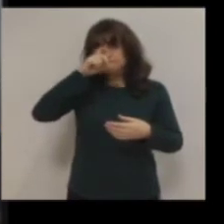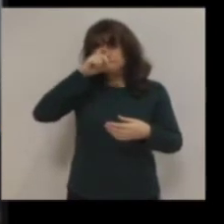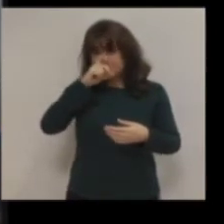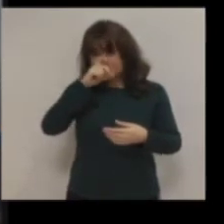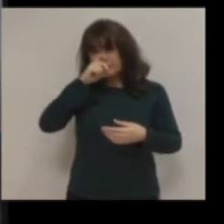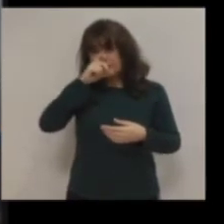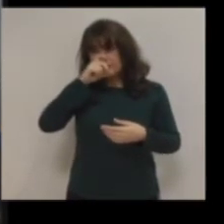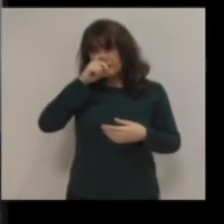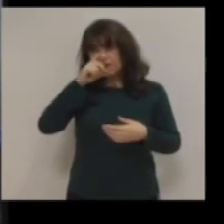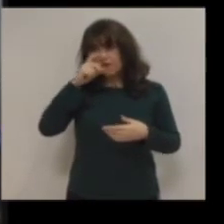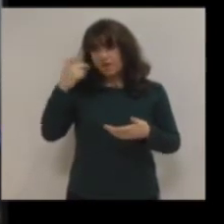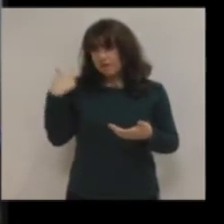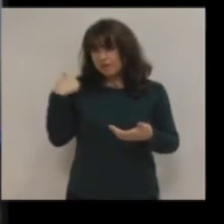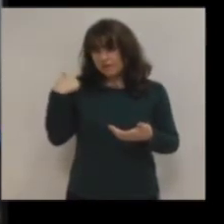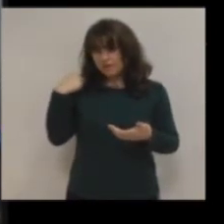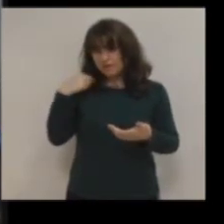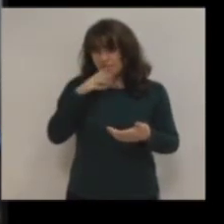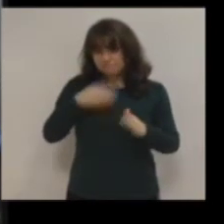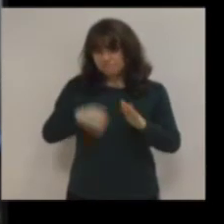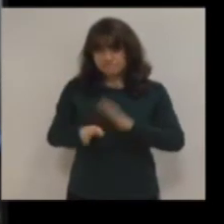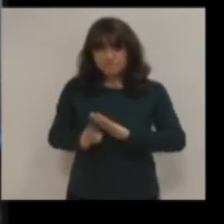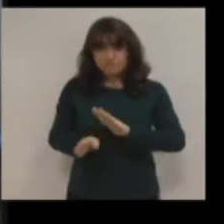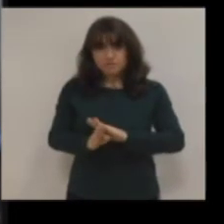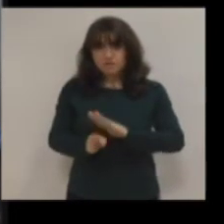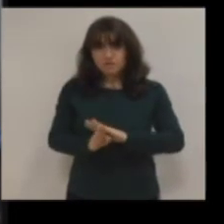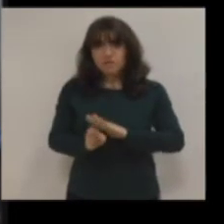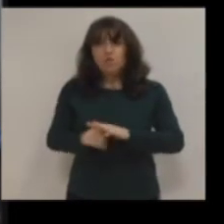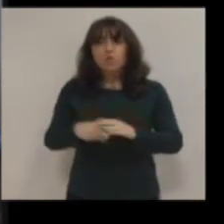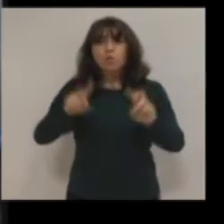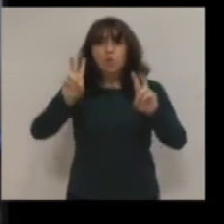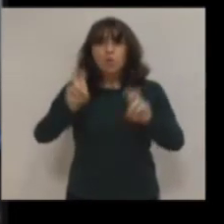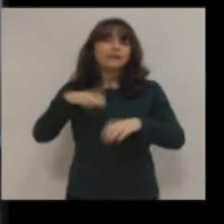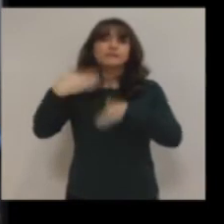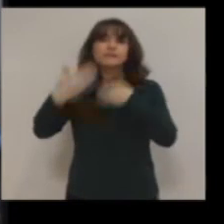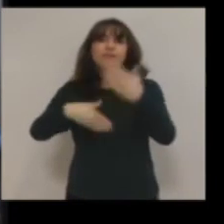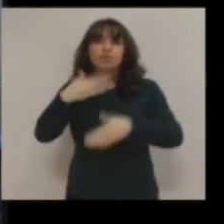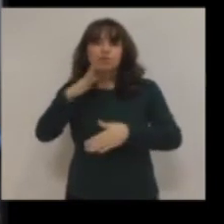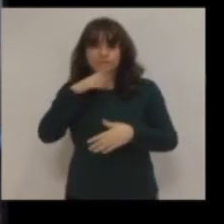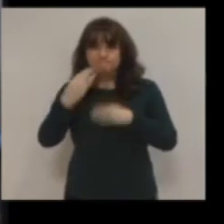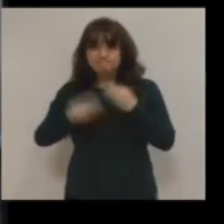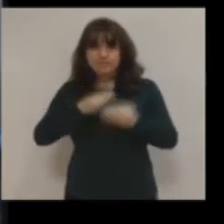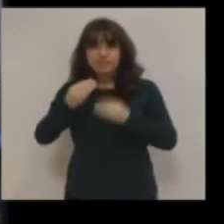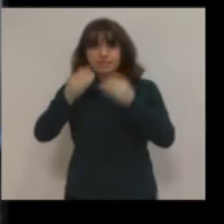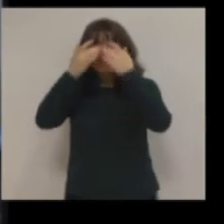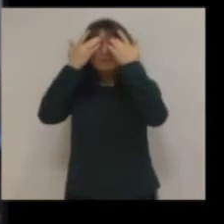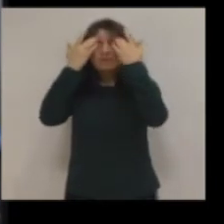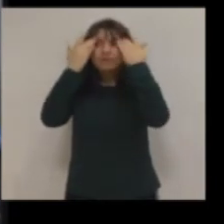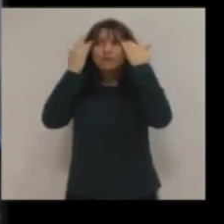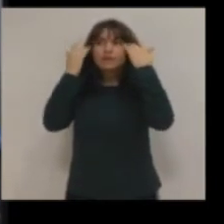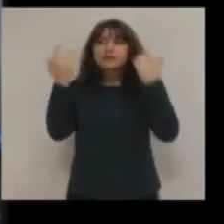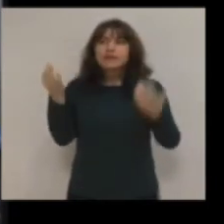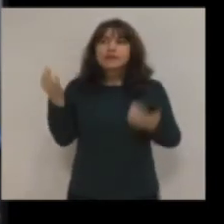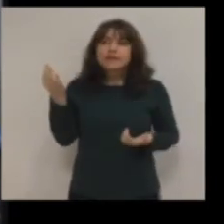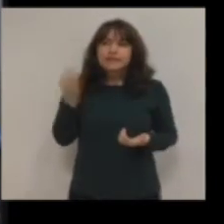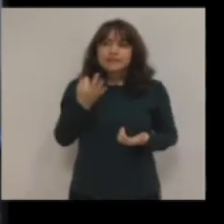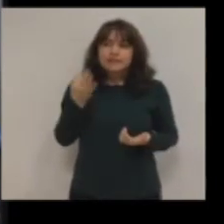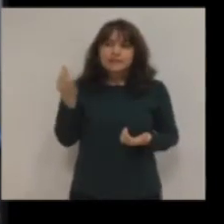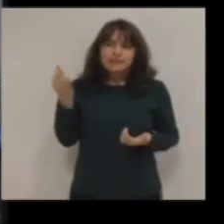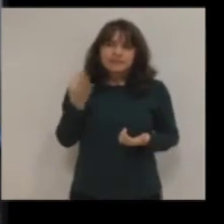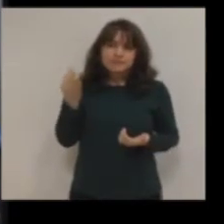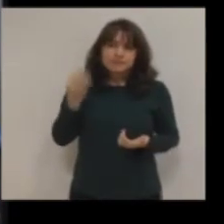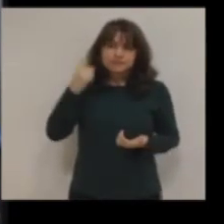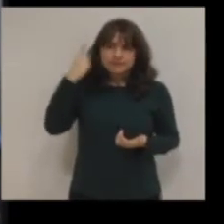va a mantener ahora con la nueva tramitación que se está realizando, que convendría saber, y que el